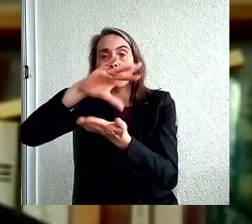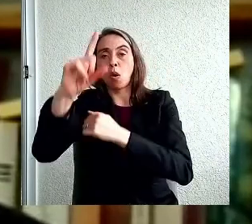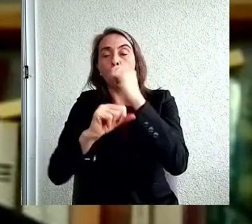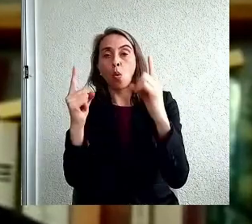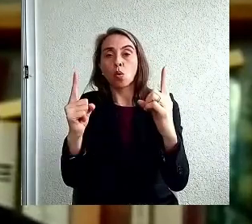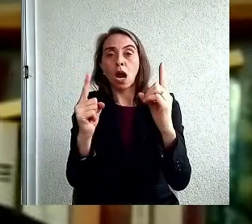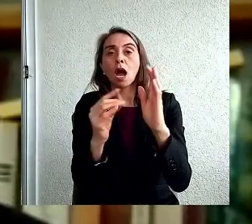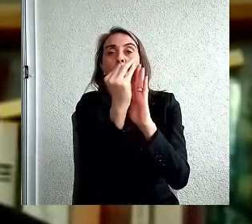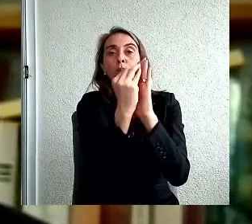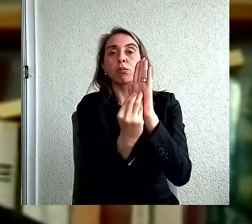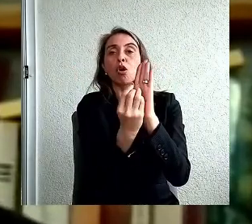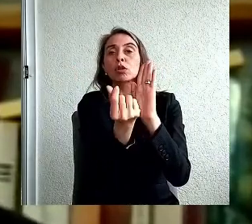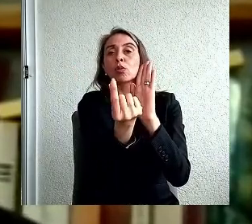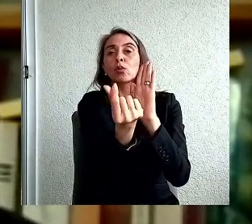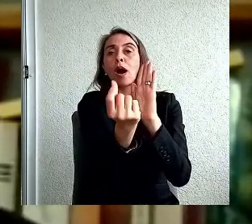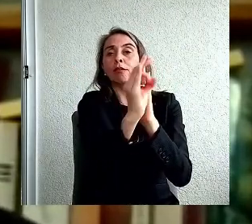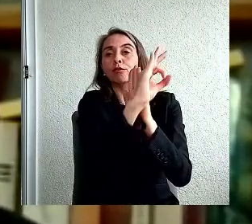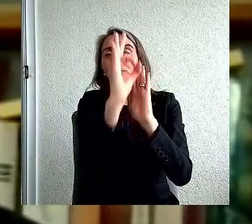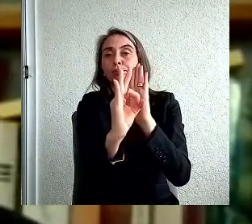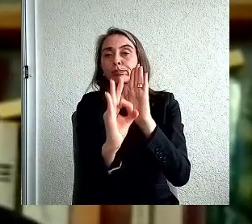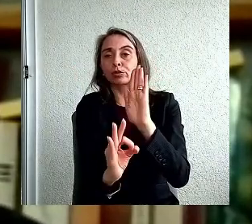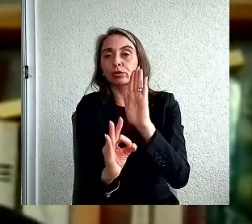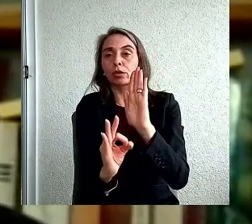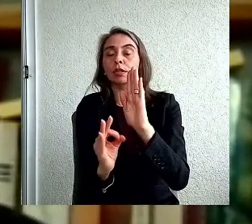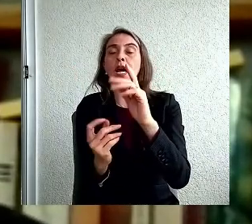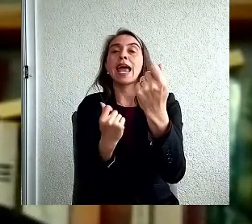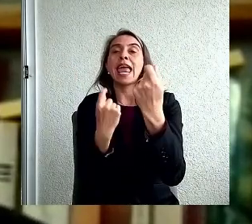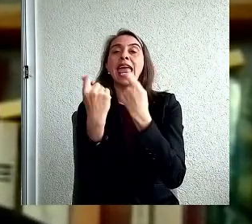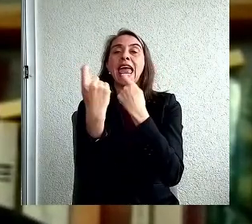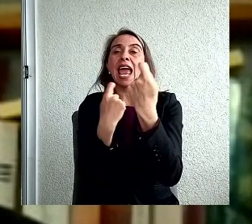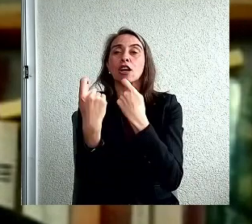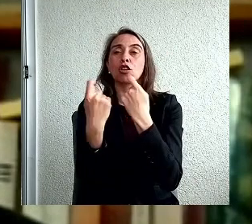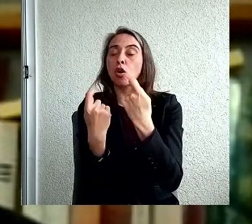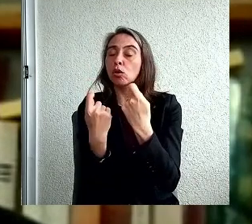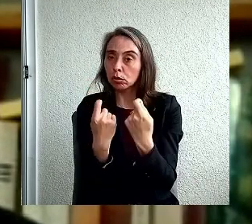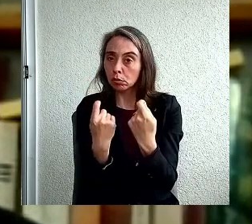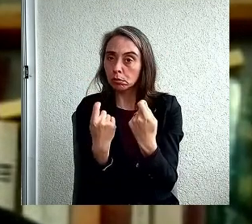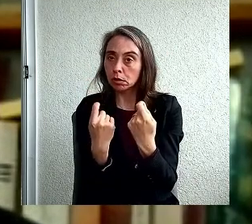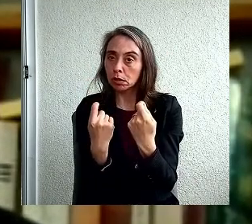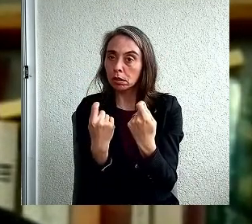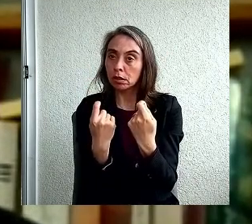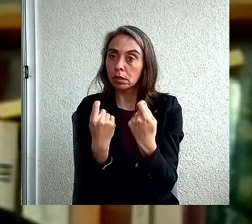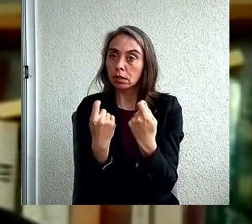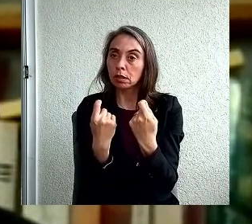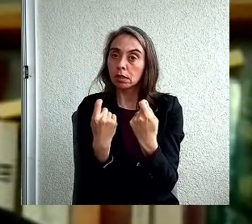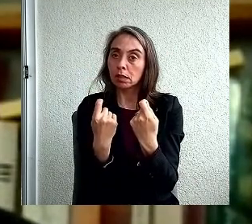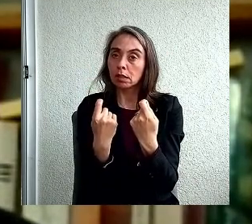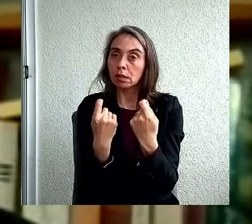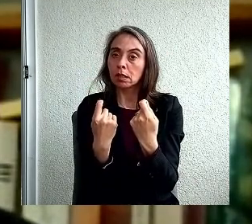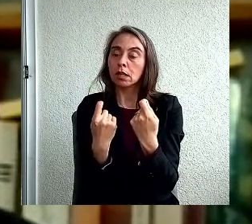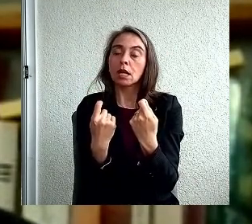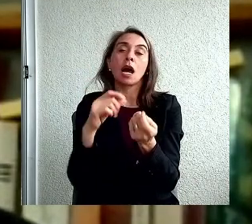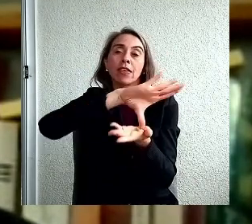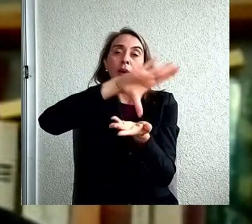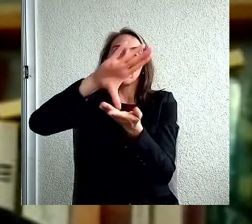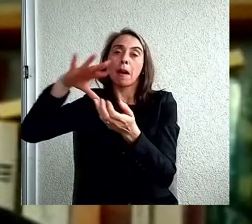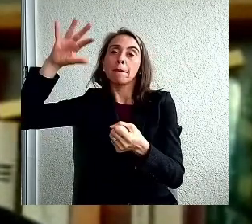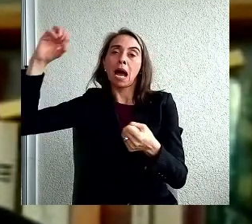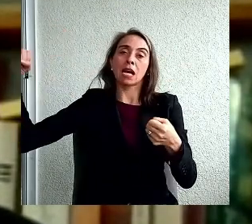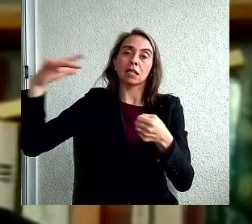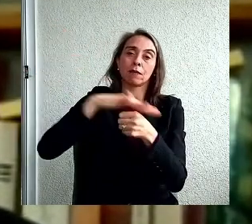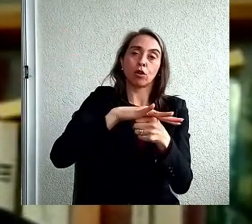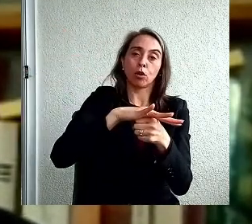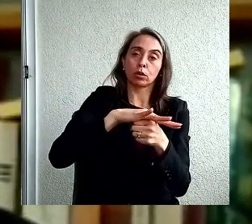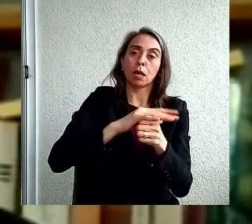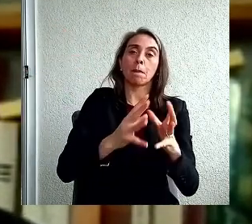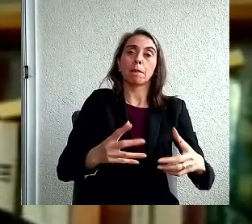que se espera que estén más impactadas por el cambio climático podrían invertir más en resiliencia y adaptación porque es más